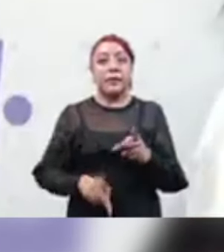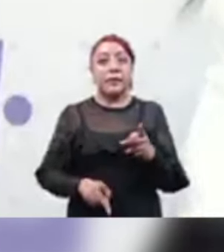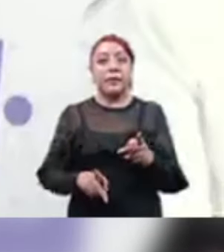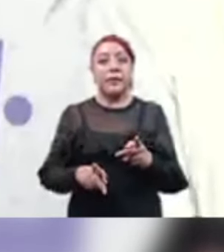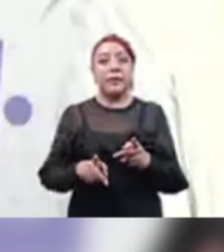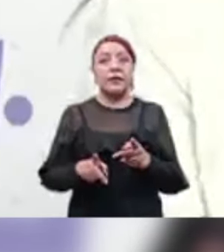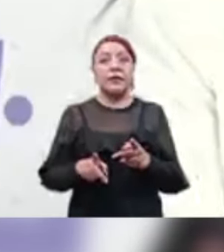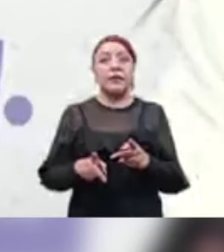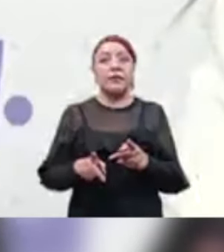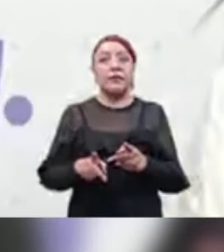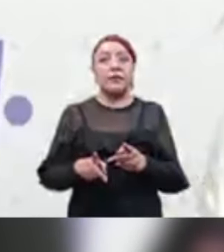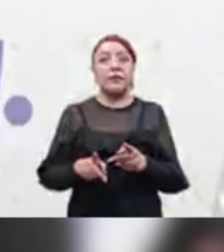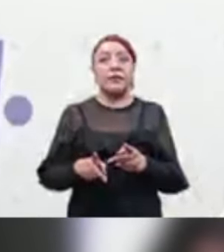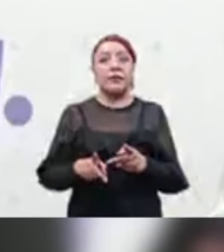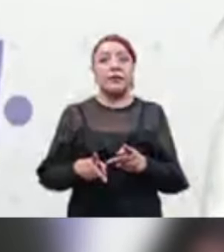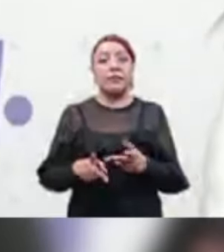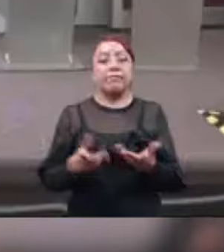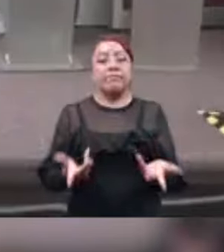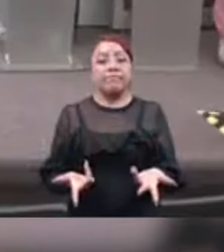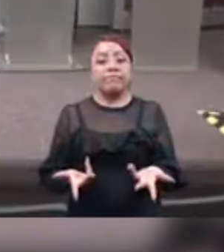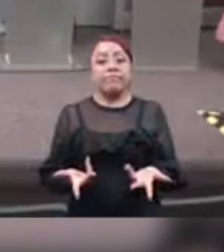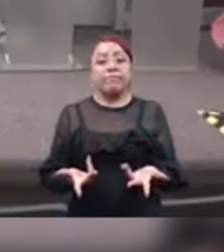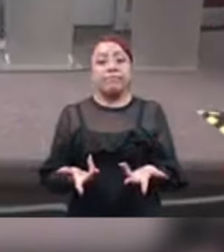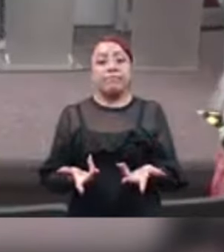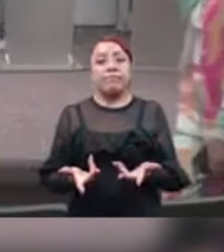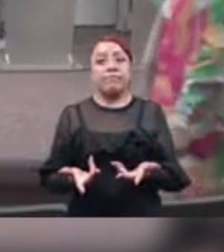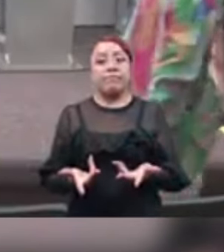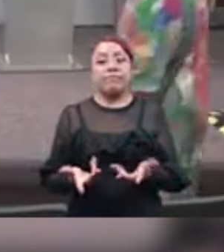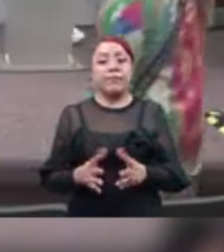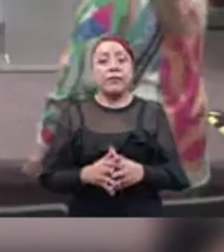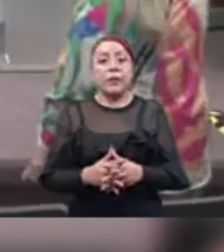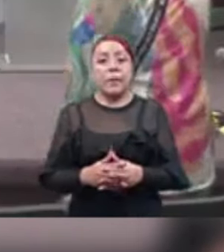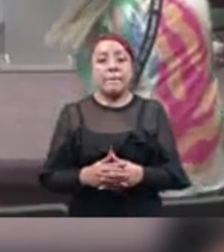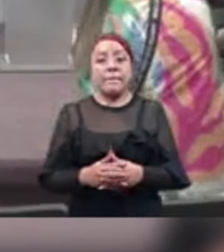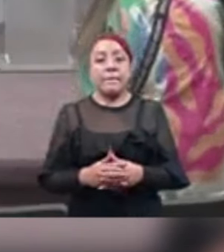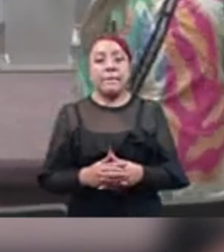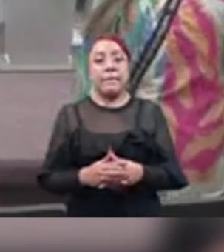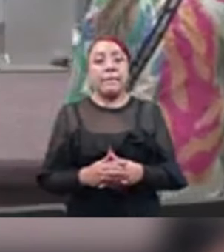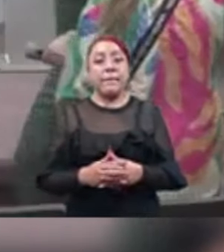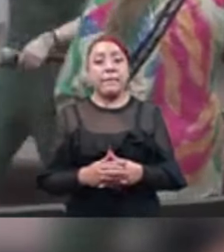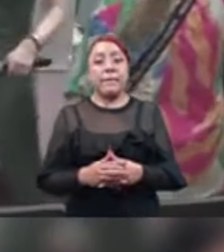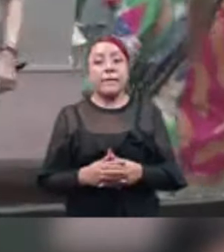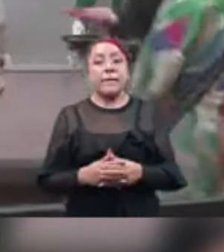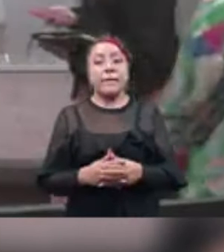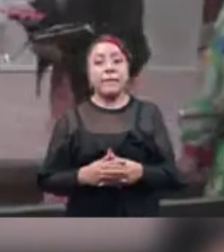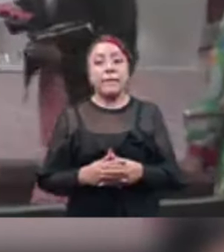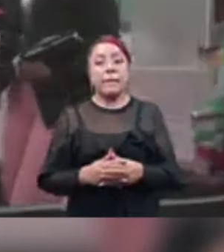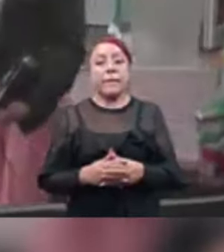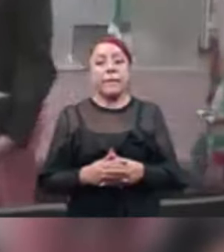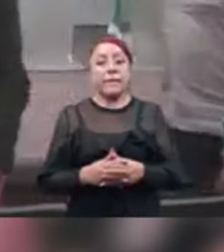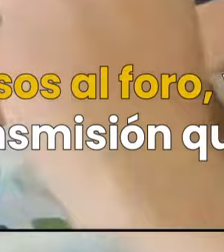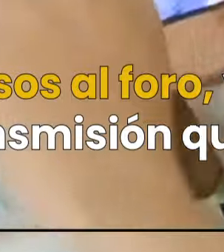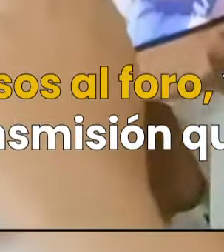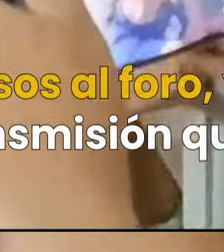invitados al debate y que por un bloqueo de porras de los partidos PAN y PRI no pudieron ingresar a la sede por lo que exigían su derecho de